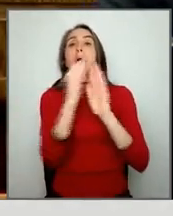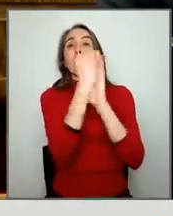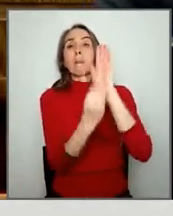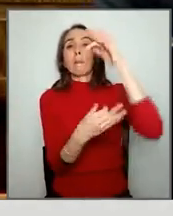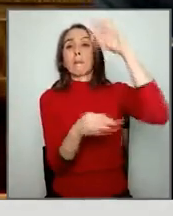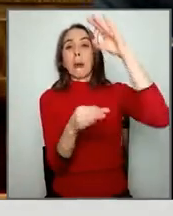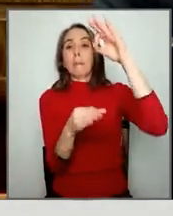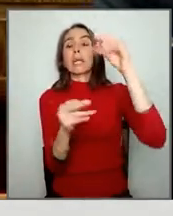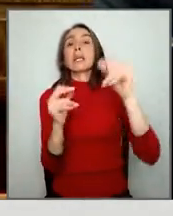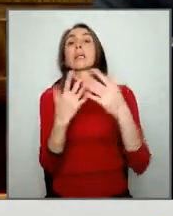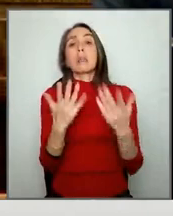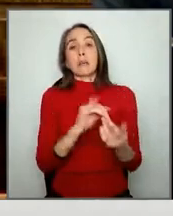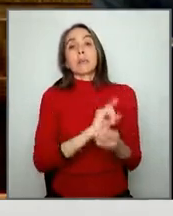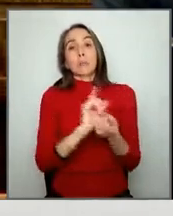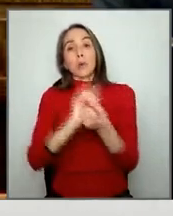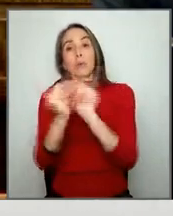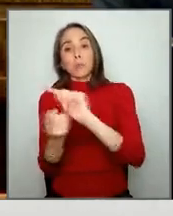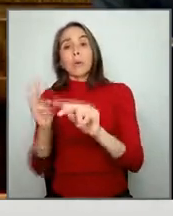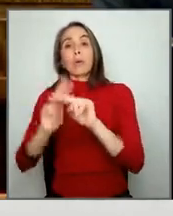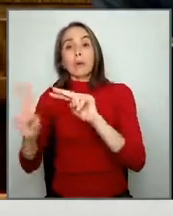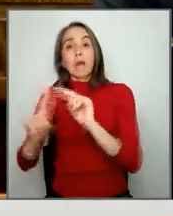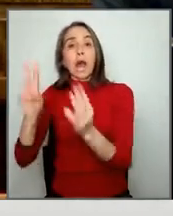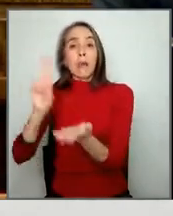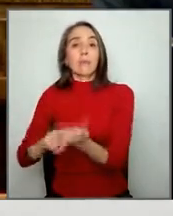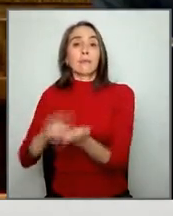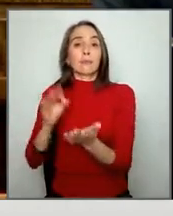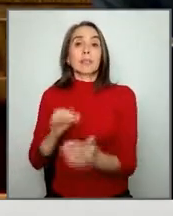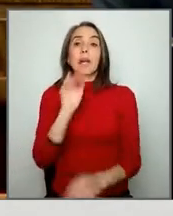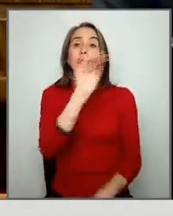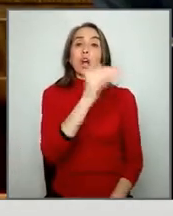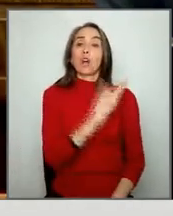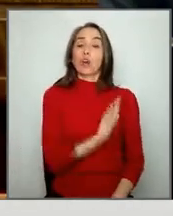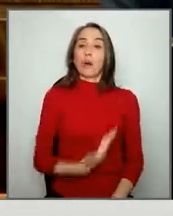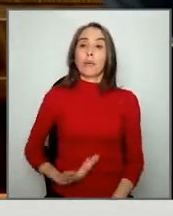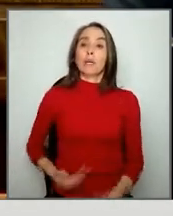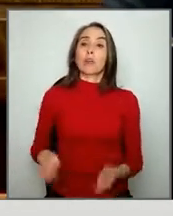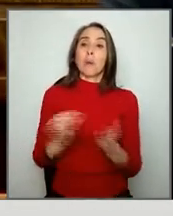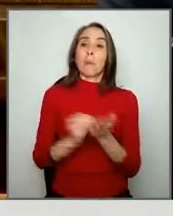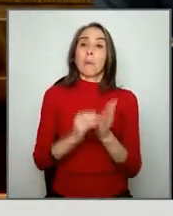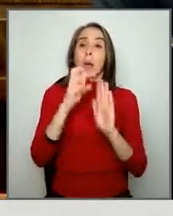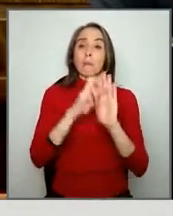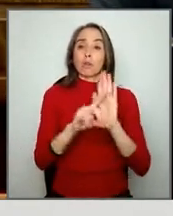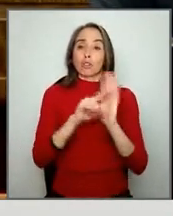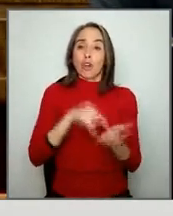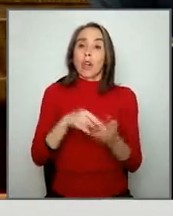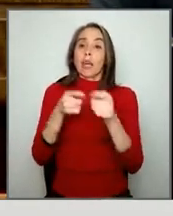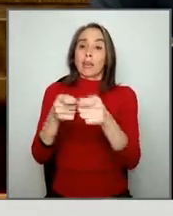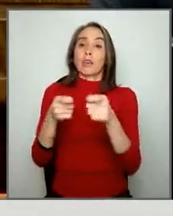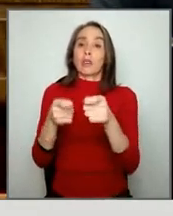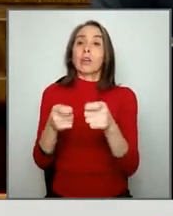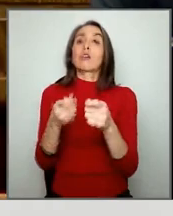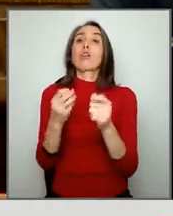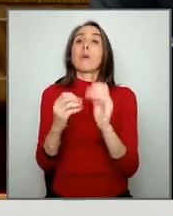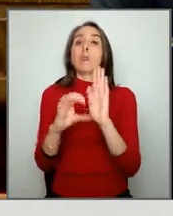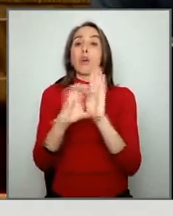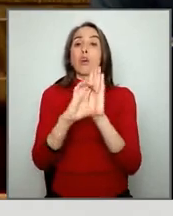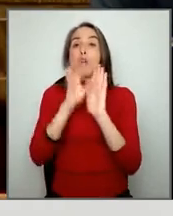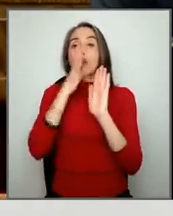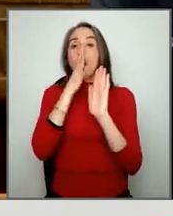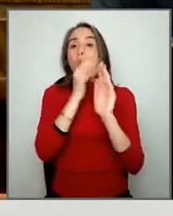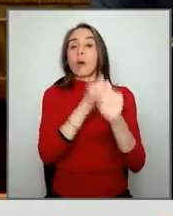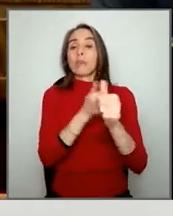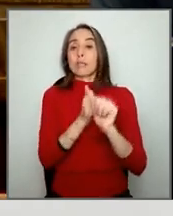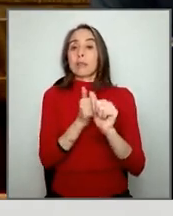en la realidad además insto al gobierno a presentar más iniciativas que aborden el desafío del Código de aguas es fundamental que